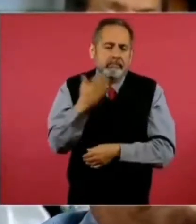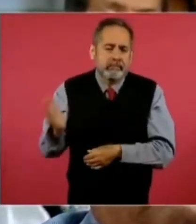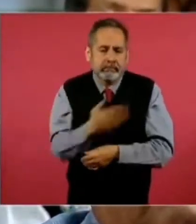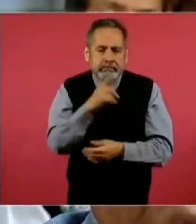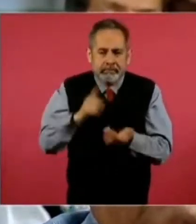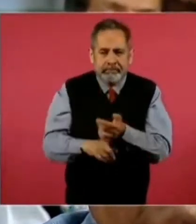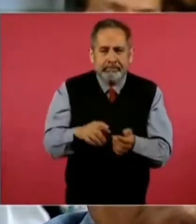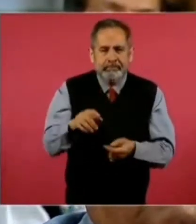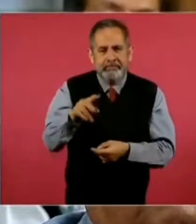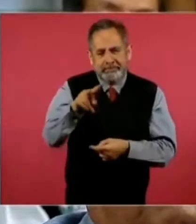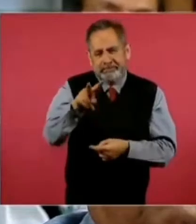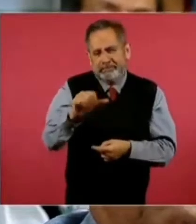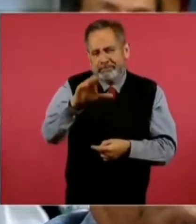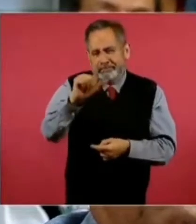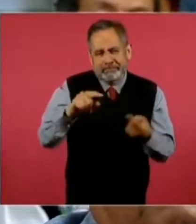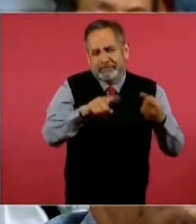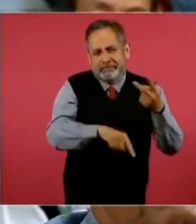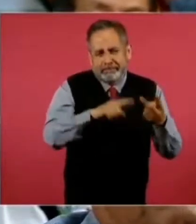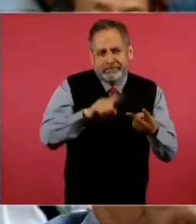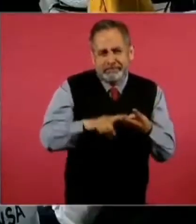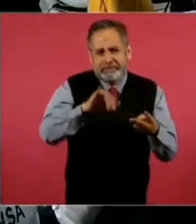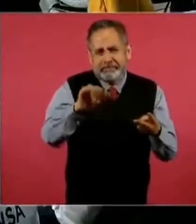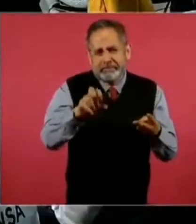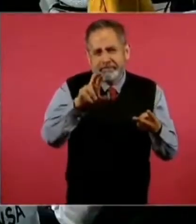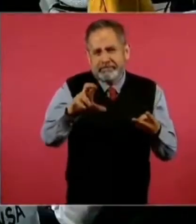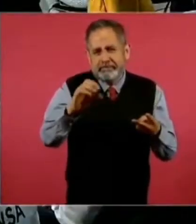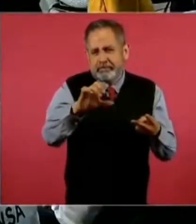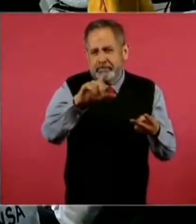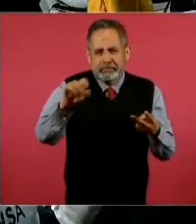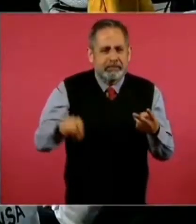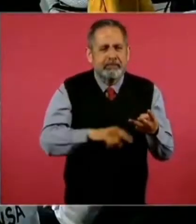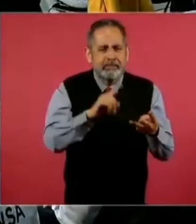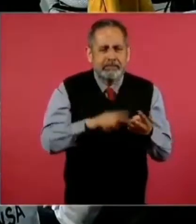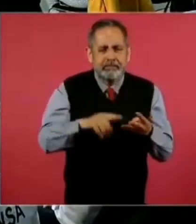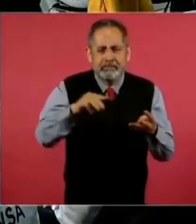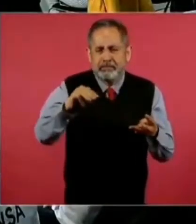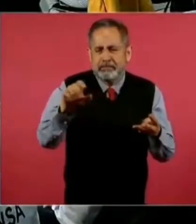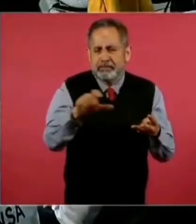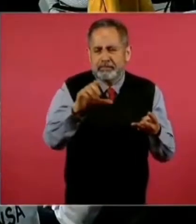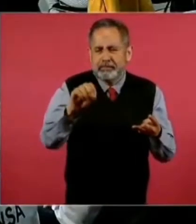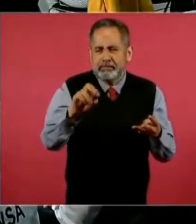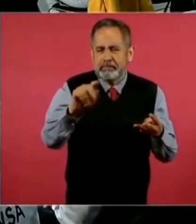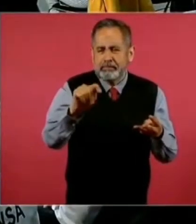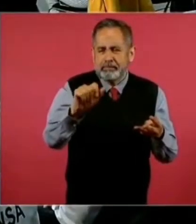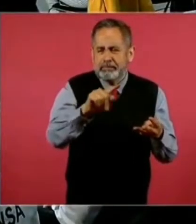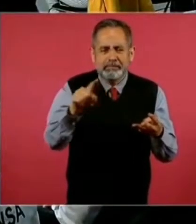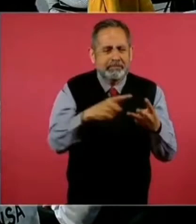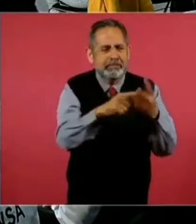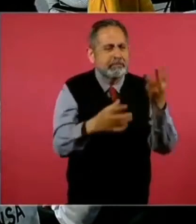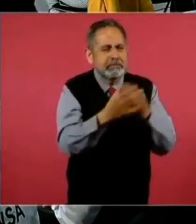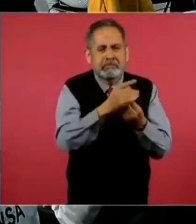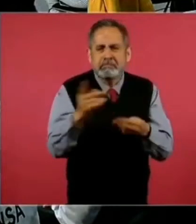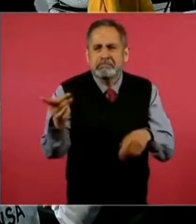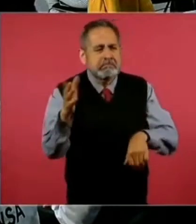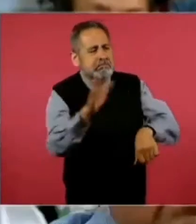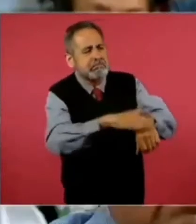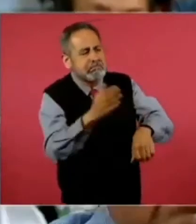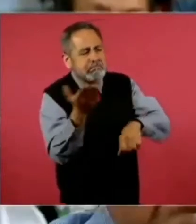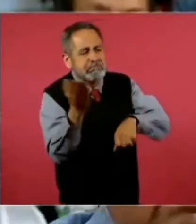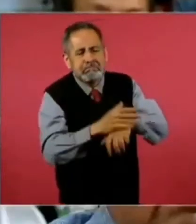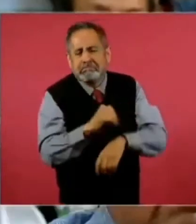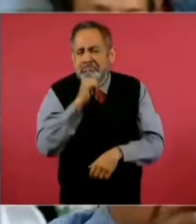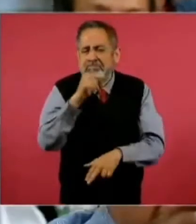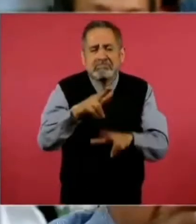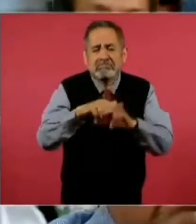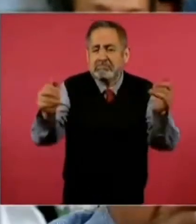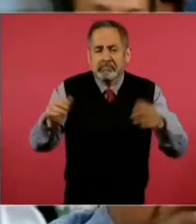Francisco Javier García Cabeza de Vaca, Javier Coello Trejo y Max Cortázar. Me parece que es un hecho grave